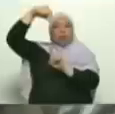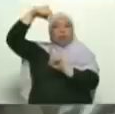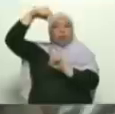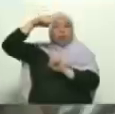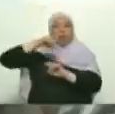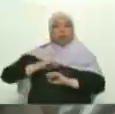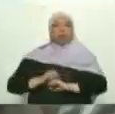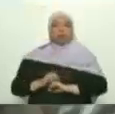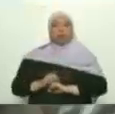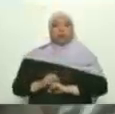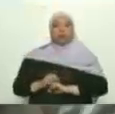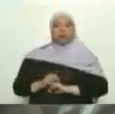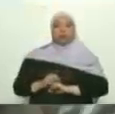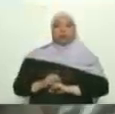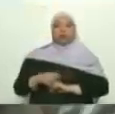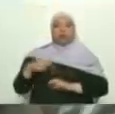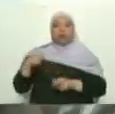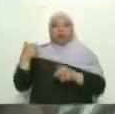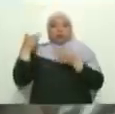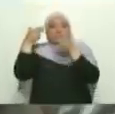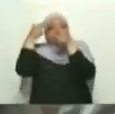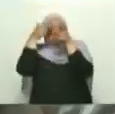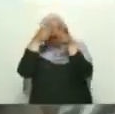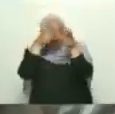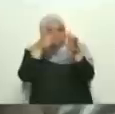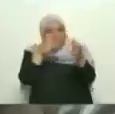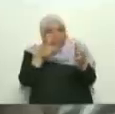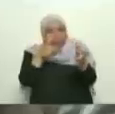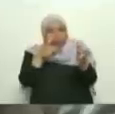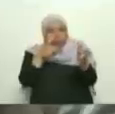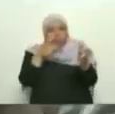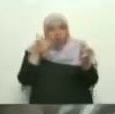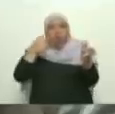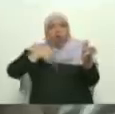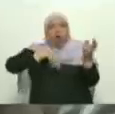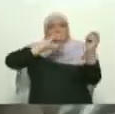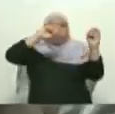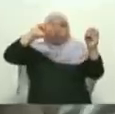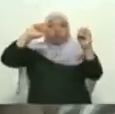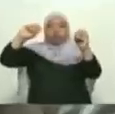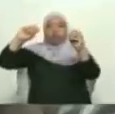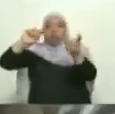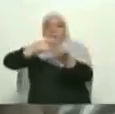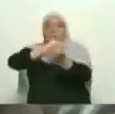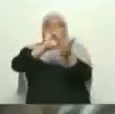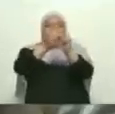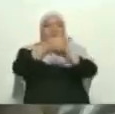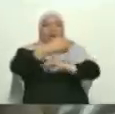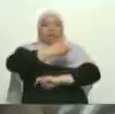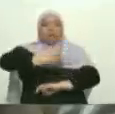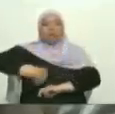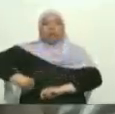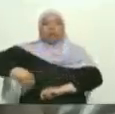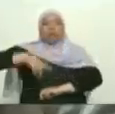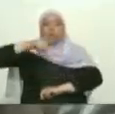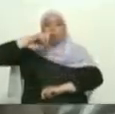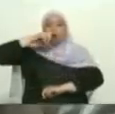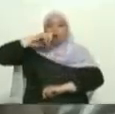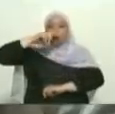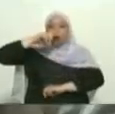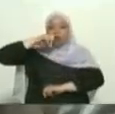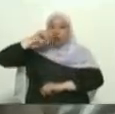para instalarse con armamento e hicieron un llamado a un golpe de Estado. Ellos lo